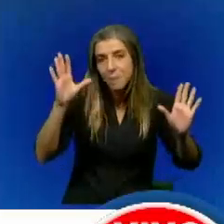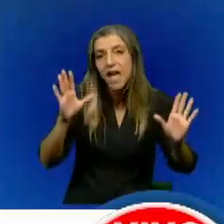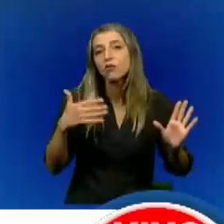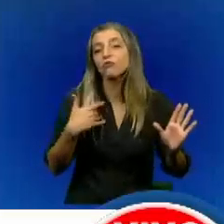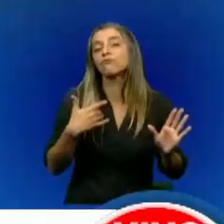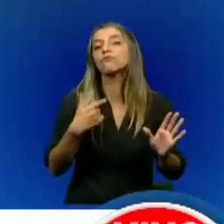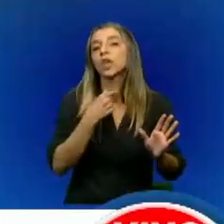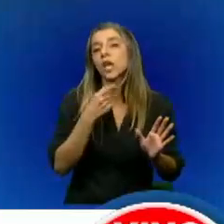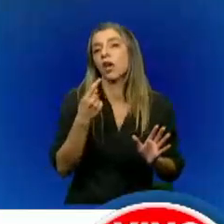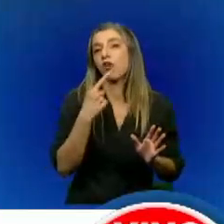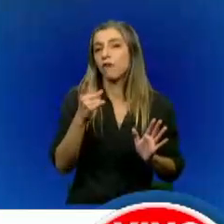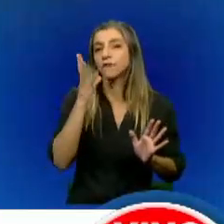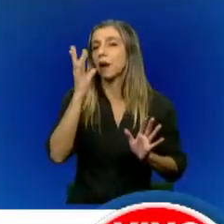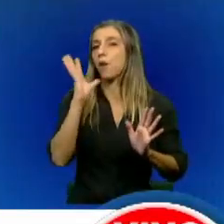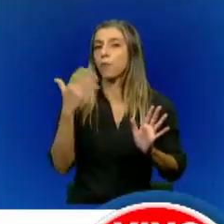se habló